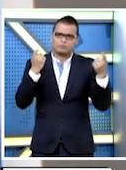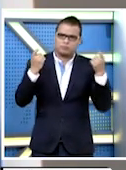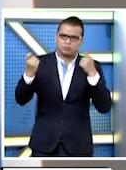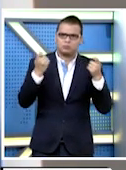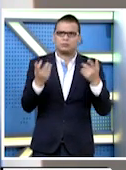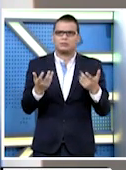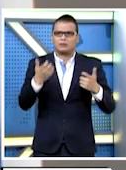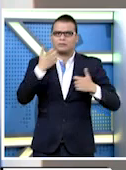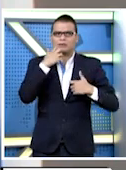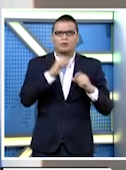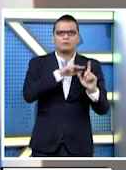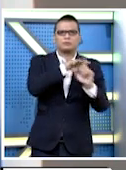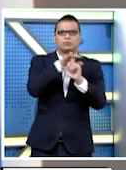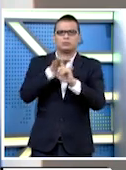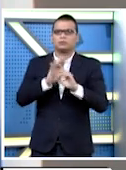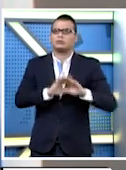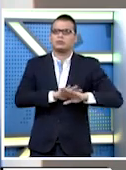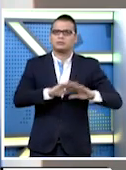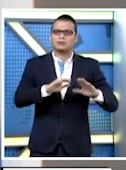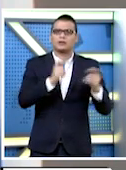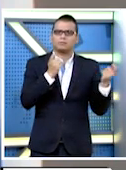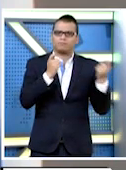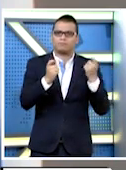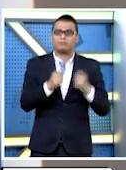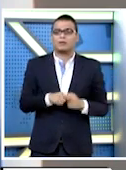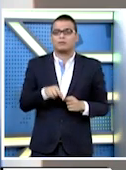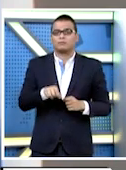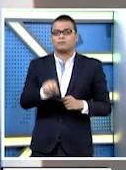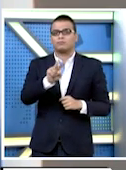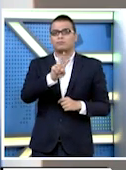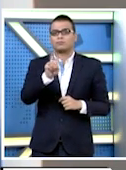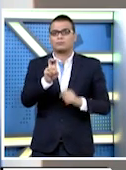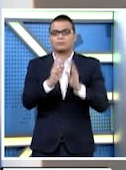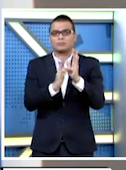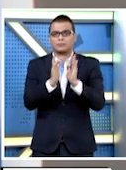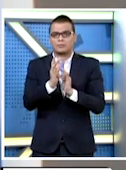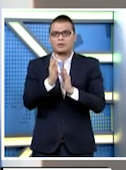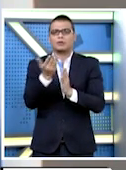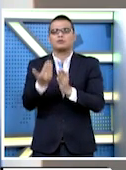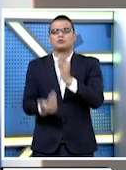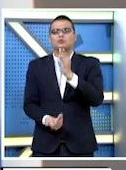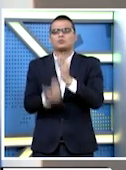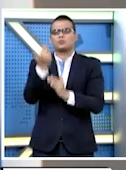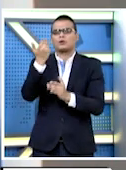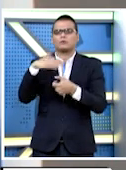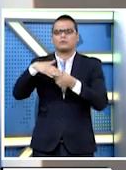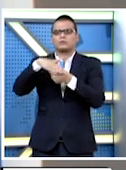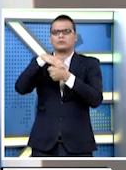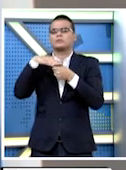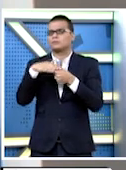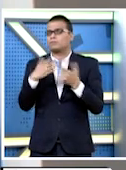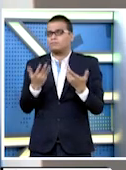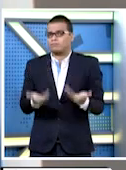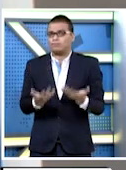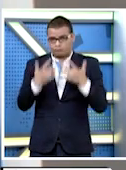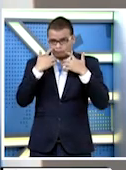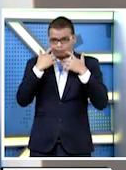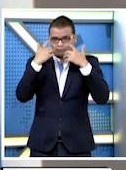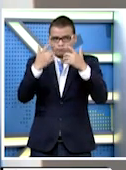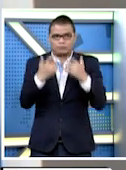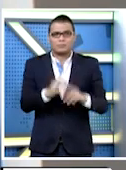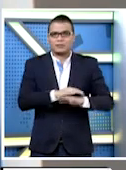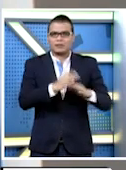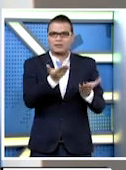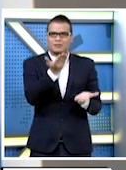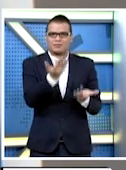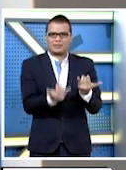eso, pero a partir del 27 de abril vamos a tener un nuevo momento. Y es un momento muy atravesado por las cifras que